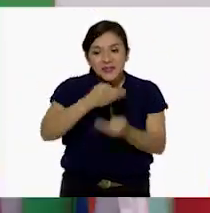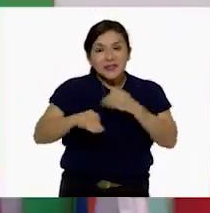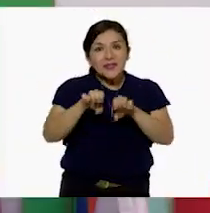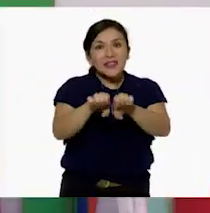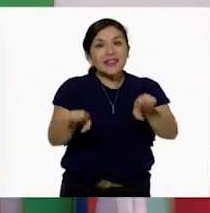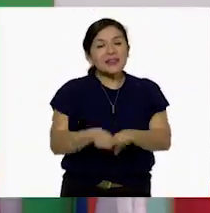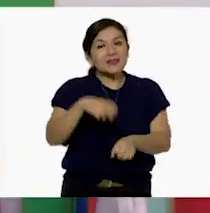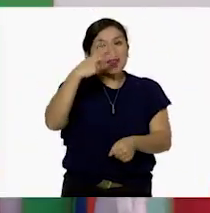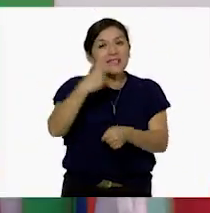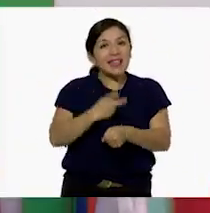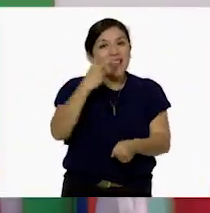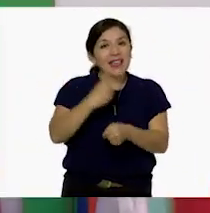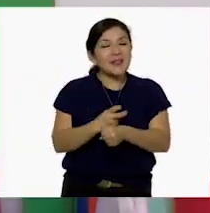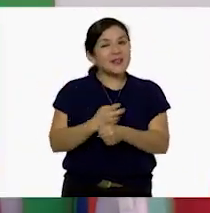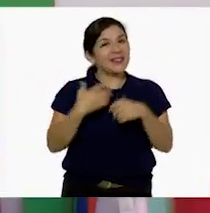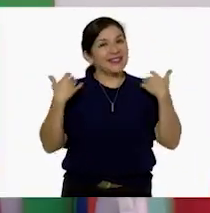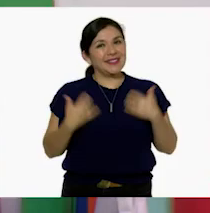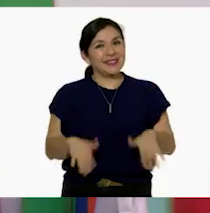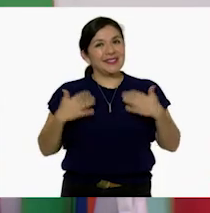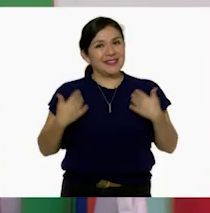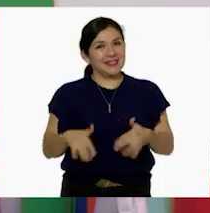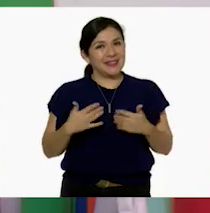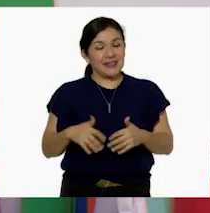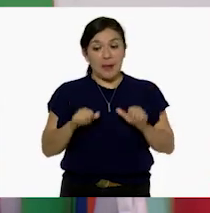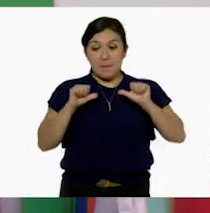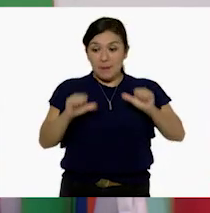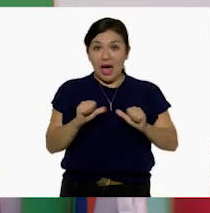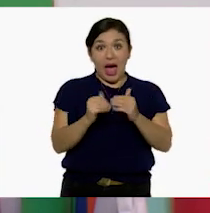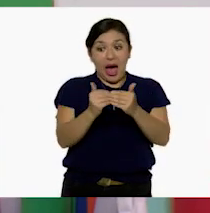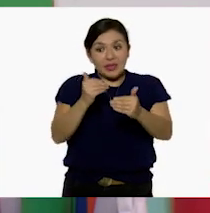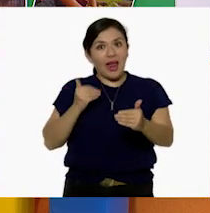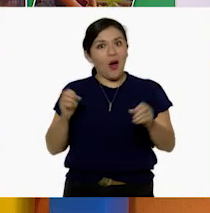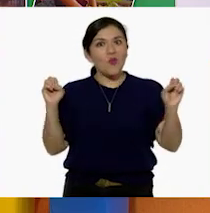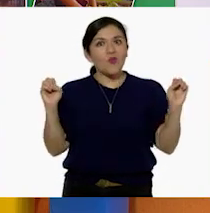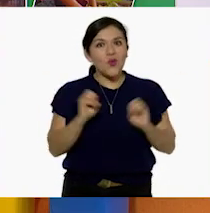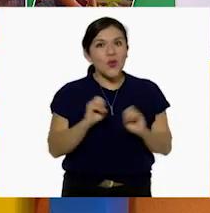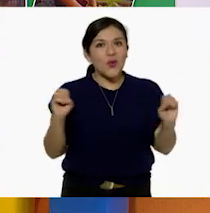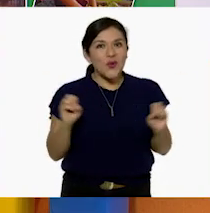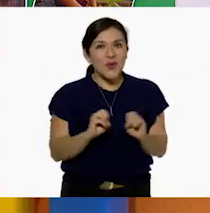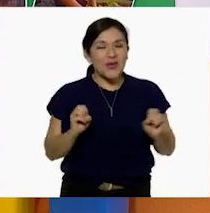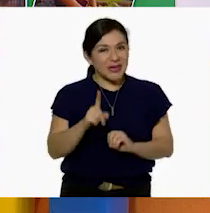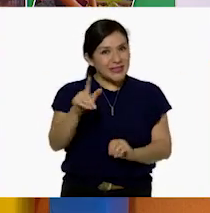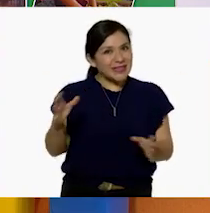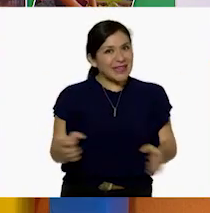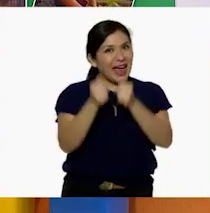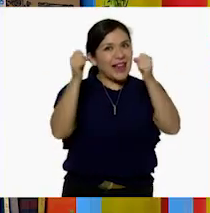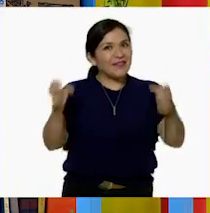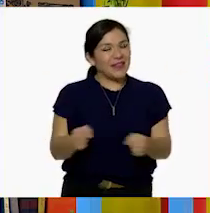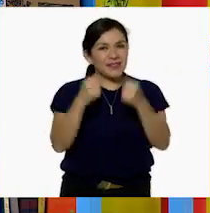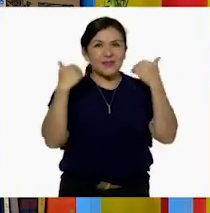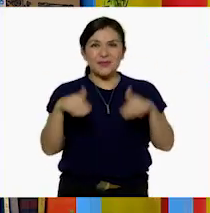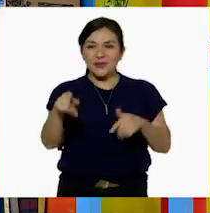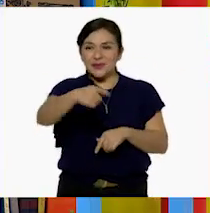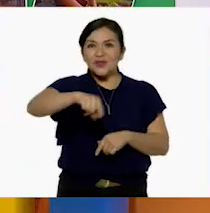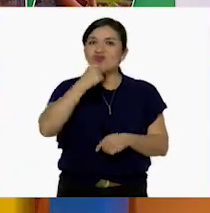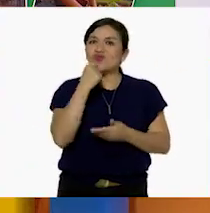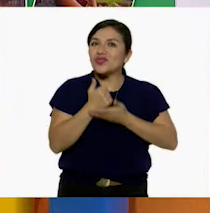segundo grado! ¡Ay, entonces no avanzamos para atrás! ¡Ay, qué bueno! ¡Qué salvada porque te están